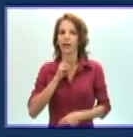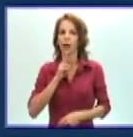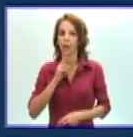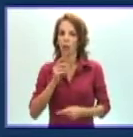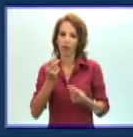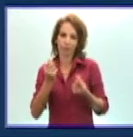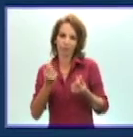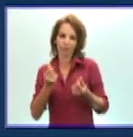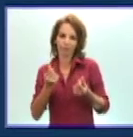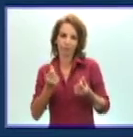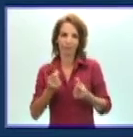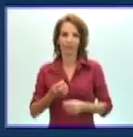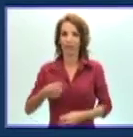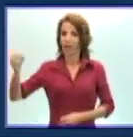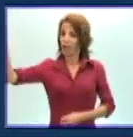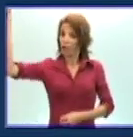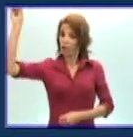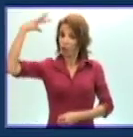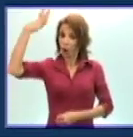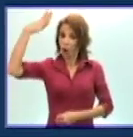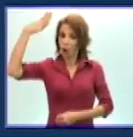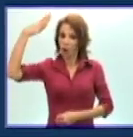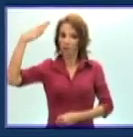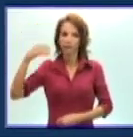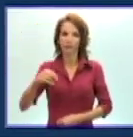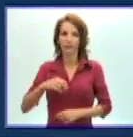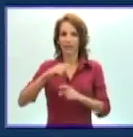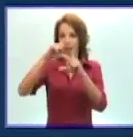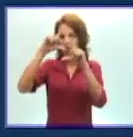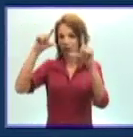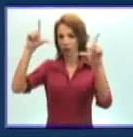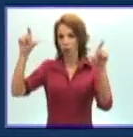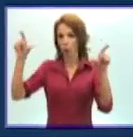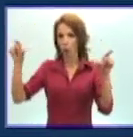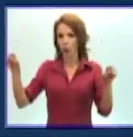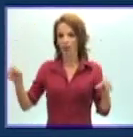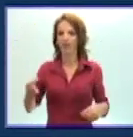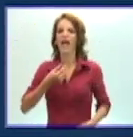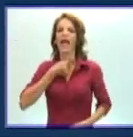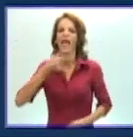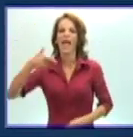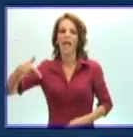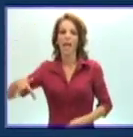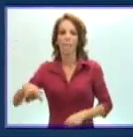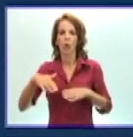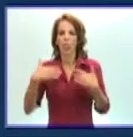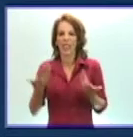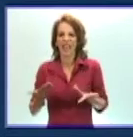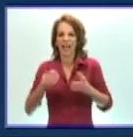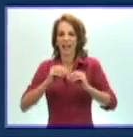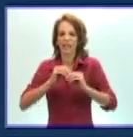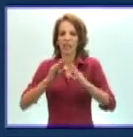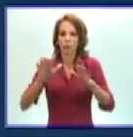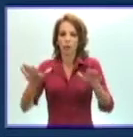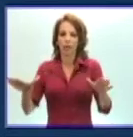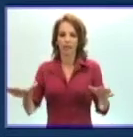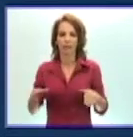el sol, las nubes. Son ejemplos de naturaleza, pero de